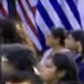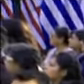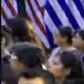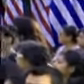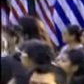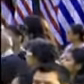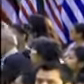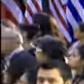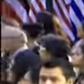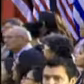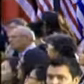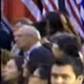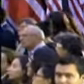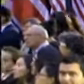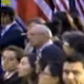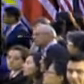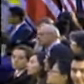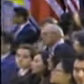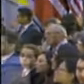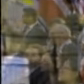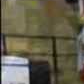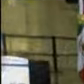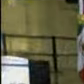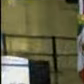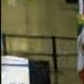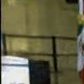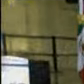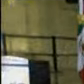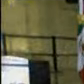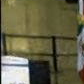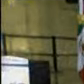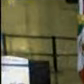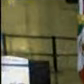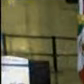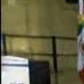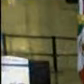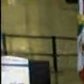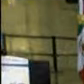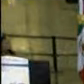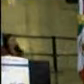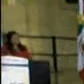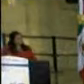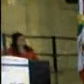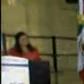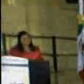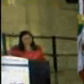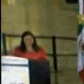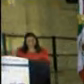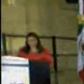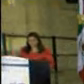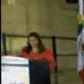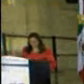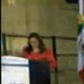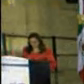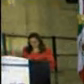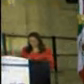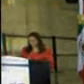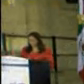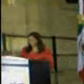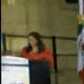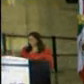Muchas gracias. En lo que recibimos, si tenemos por parte de ustedes preguntas, quiero agradecer por supuesto a una